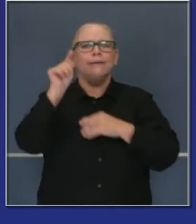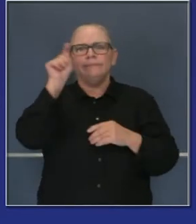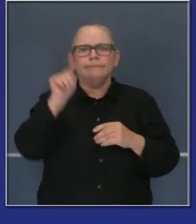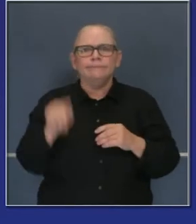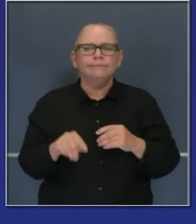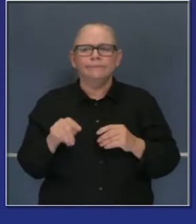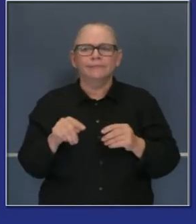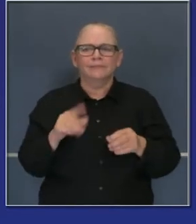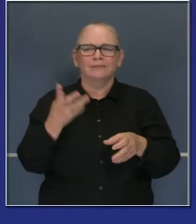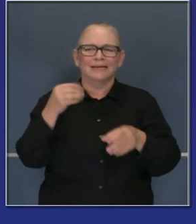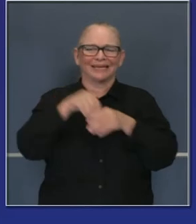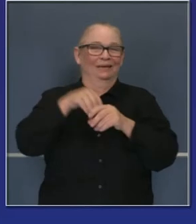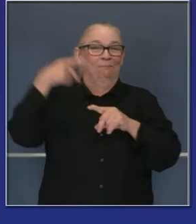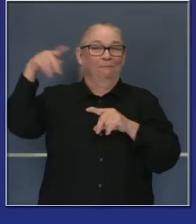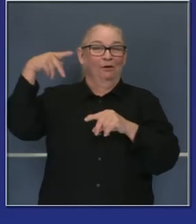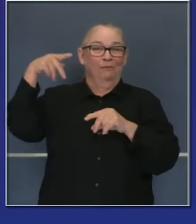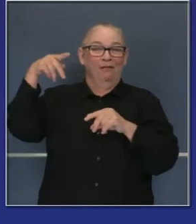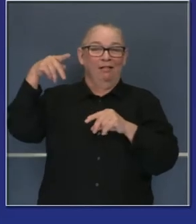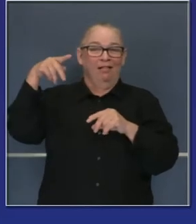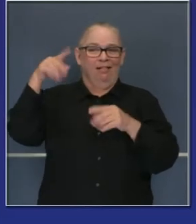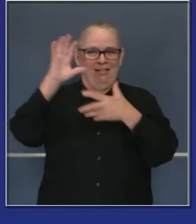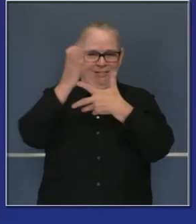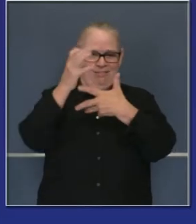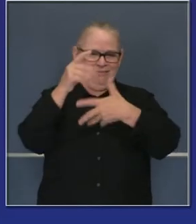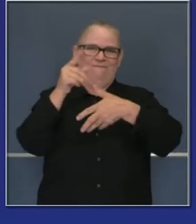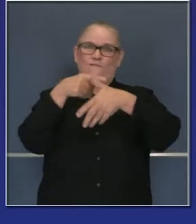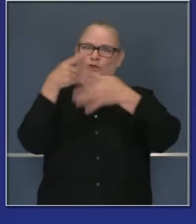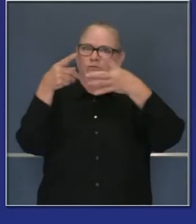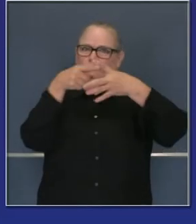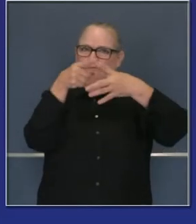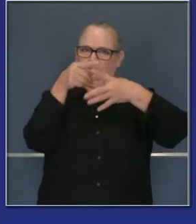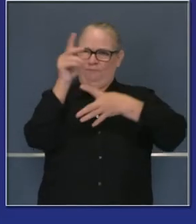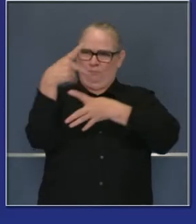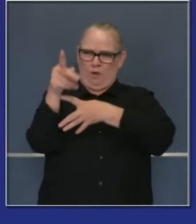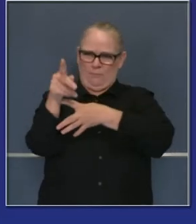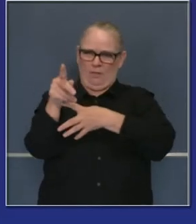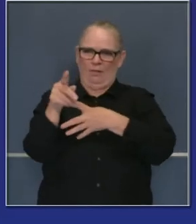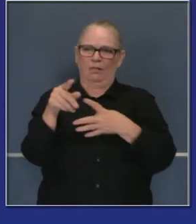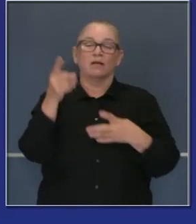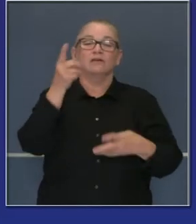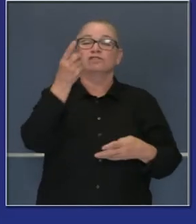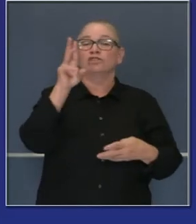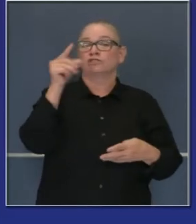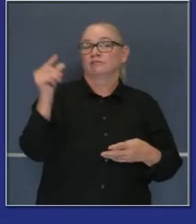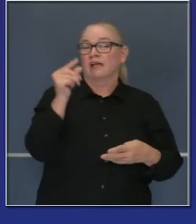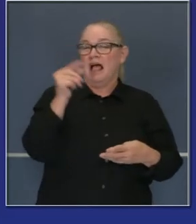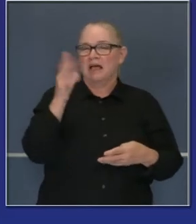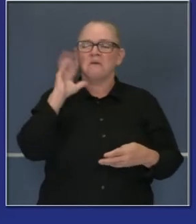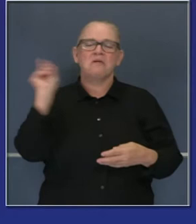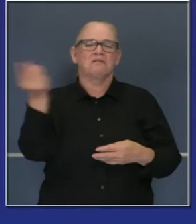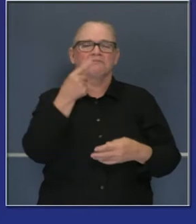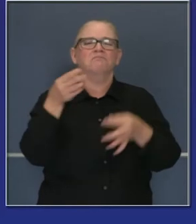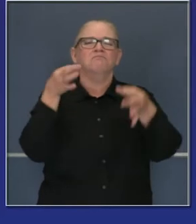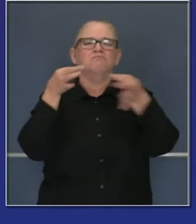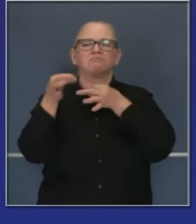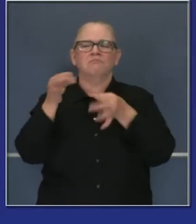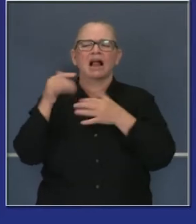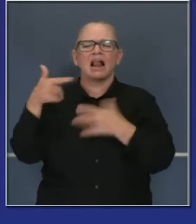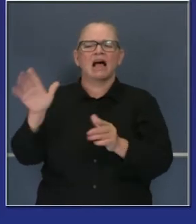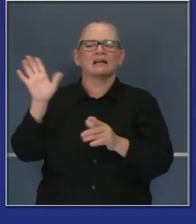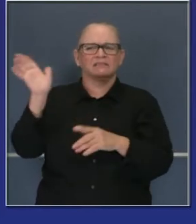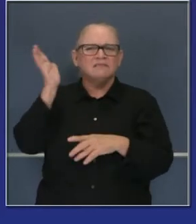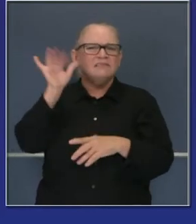están en estas áreas púrpura el doctor galli va a venir aquí y el presentó ayer en la presentación